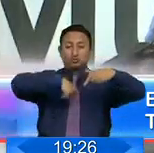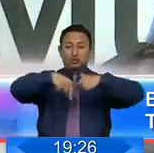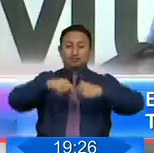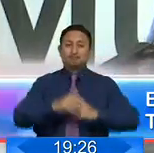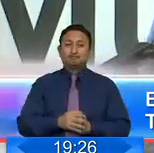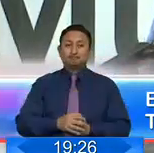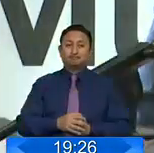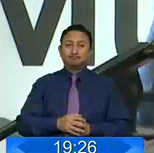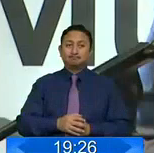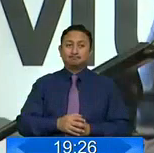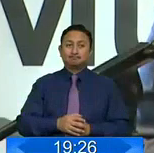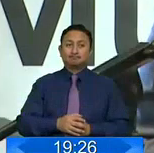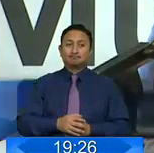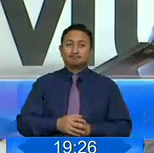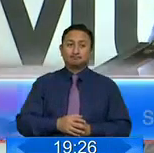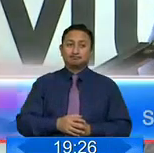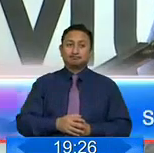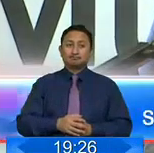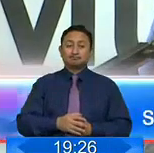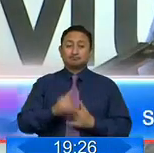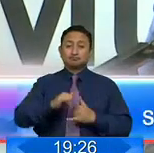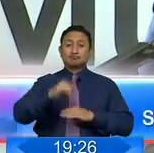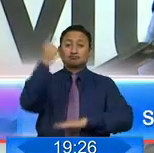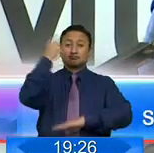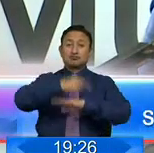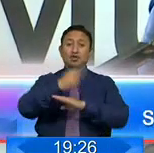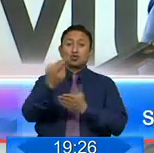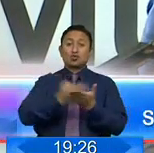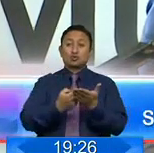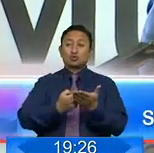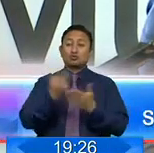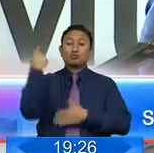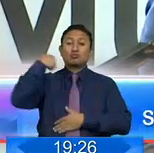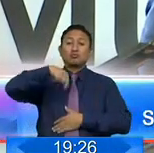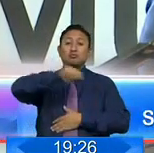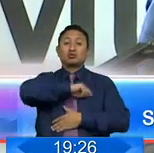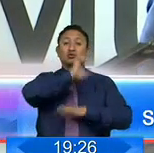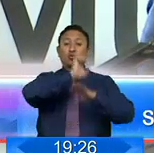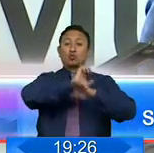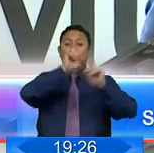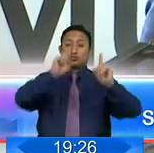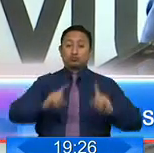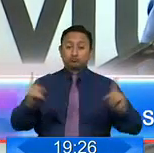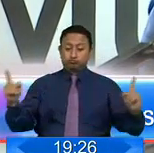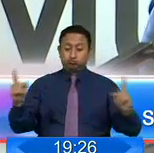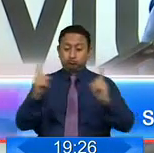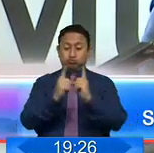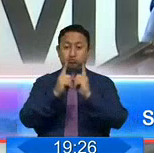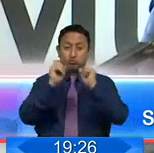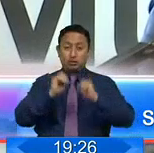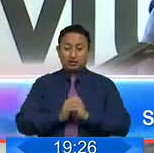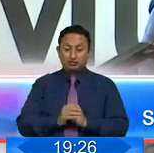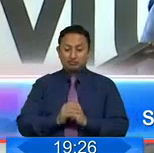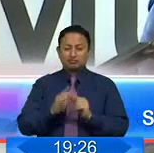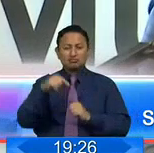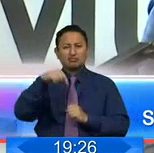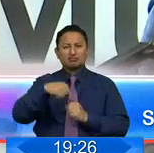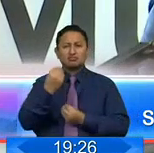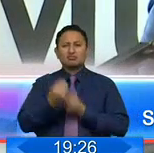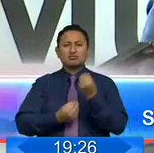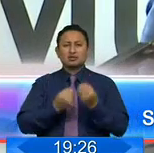las jornadas del partenariado, las empresas españolas y ecuatorianas van a tener la ocasión de conocer mejor